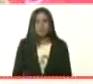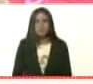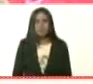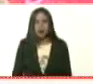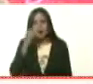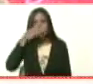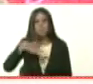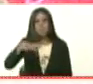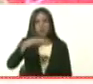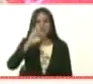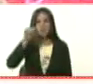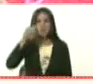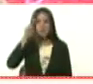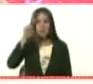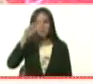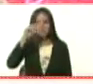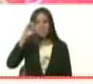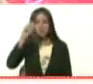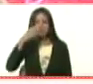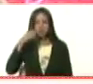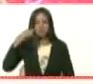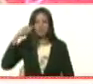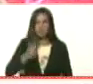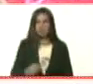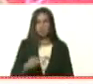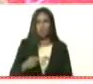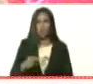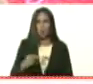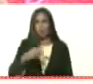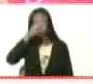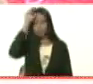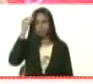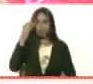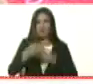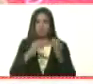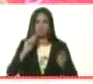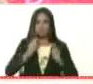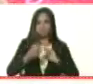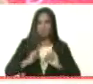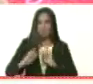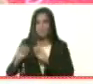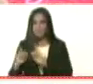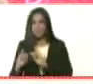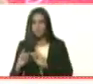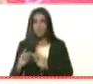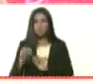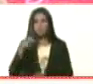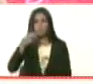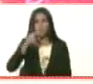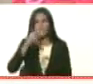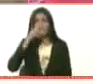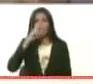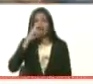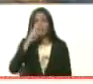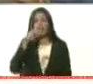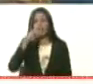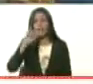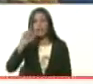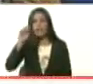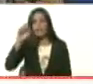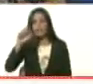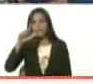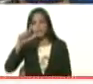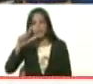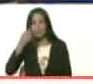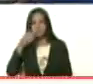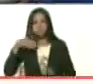judío. Así lo denuncio. Donald Trump le hace a Venezuela lo que Hitler le hizo al pueblo judío.